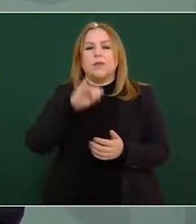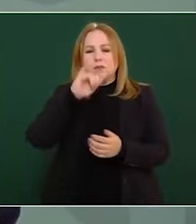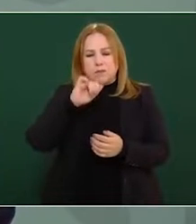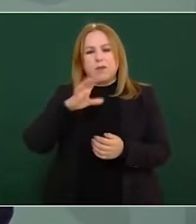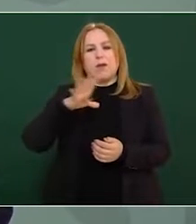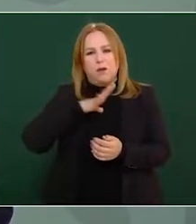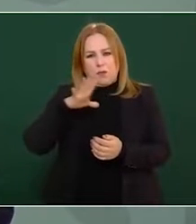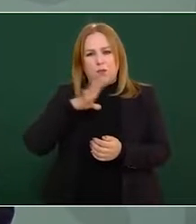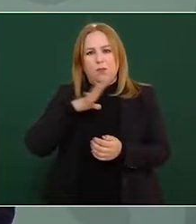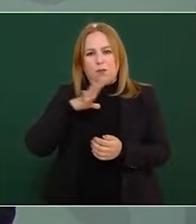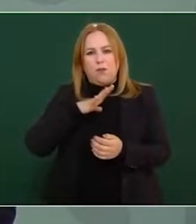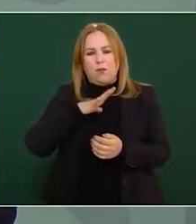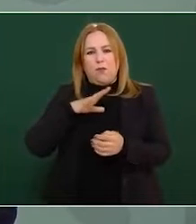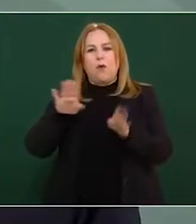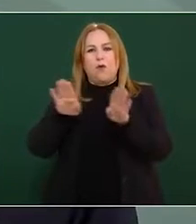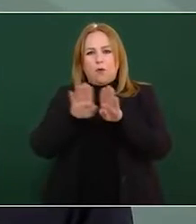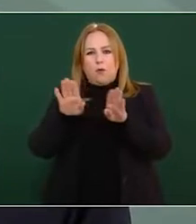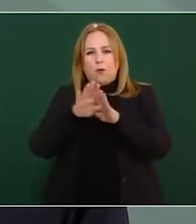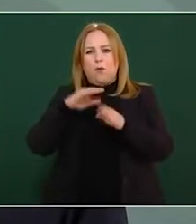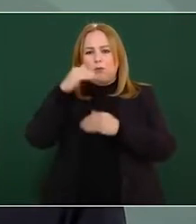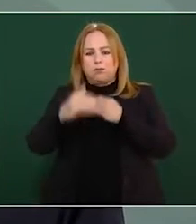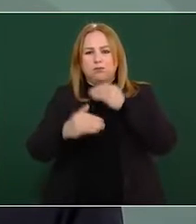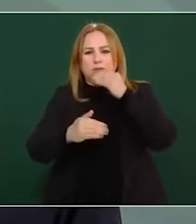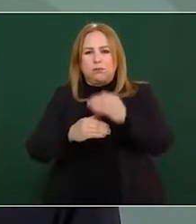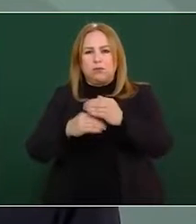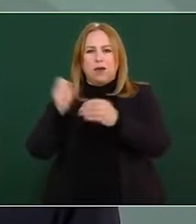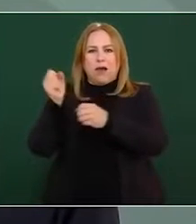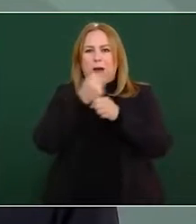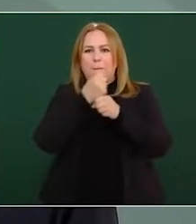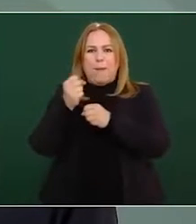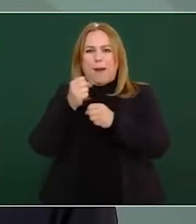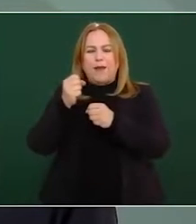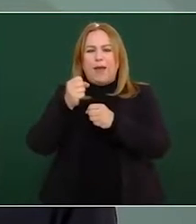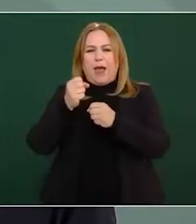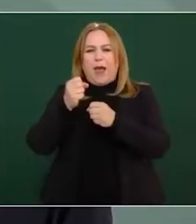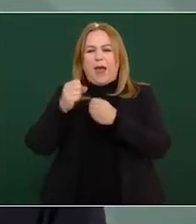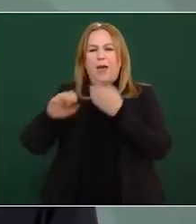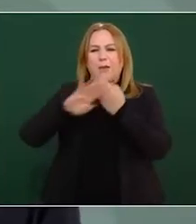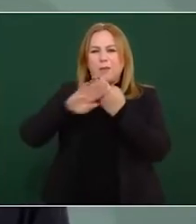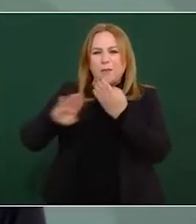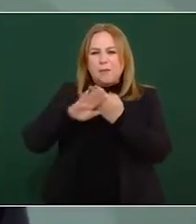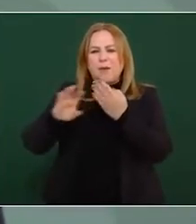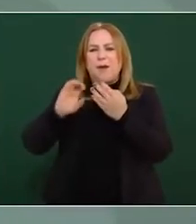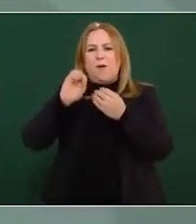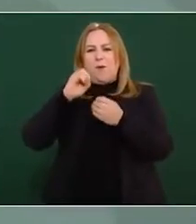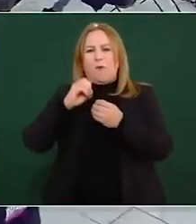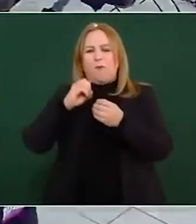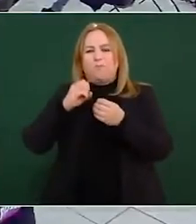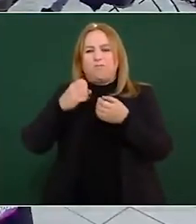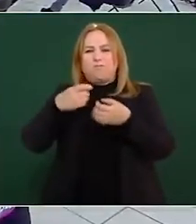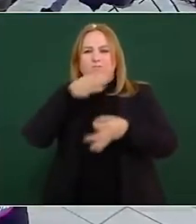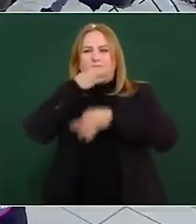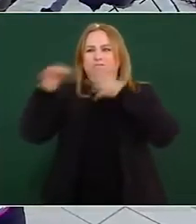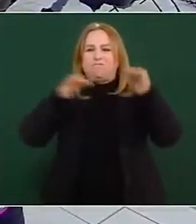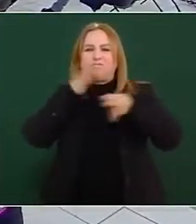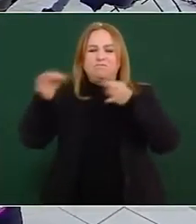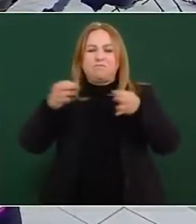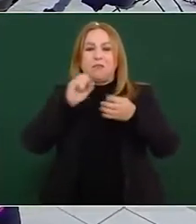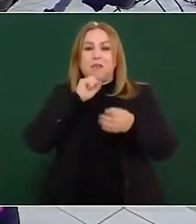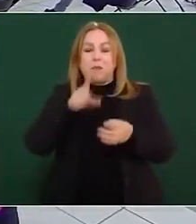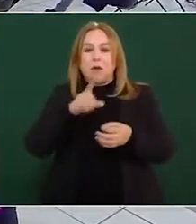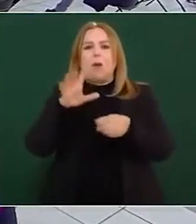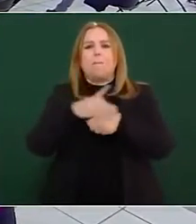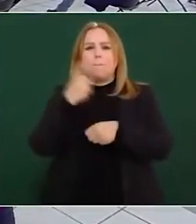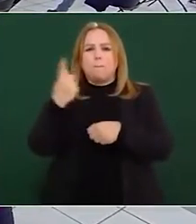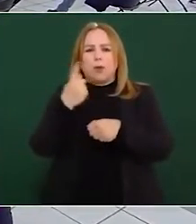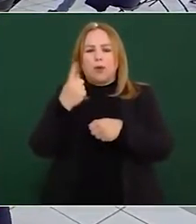efecto de la campaña mediática, porque una